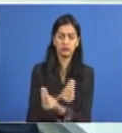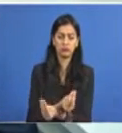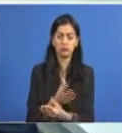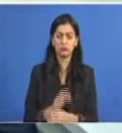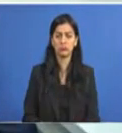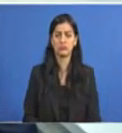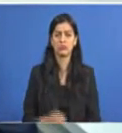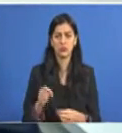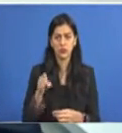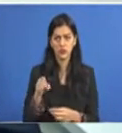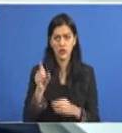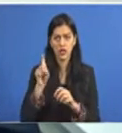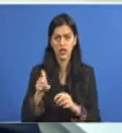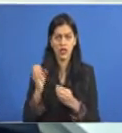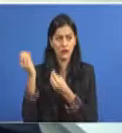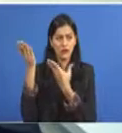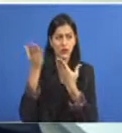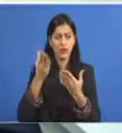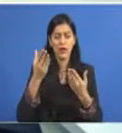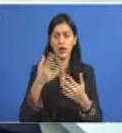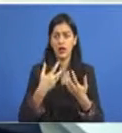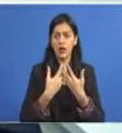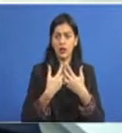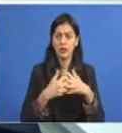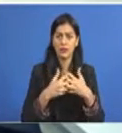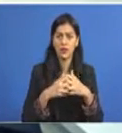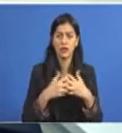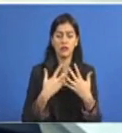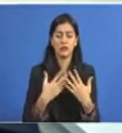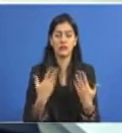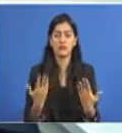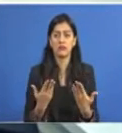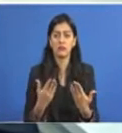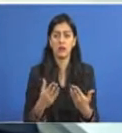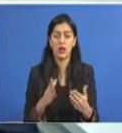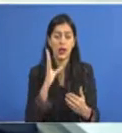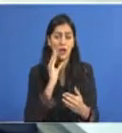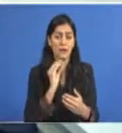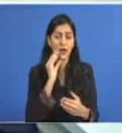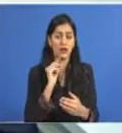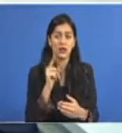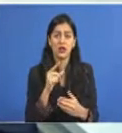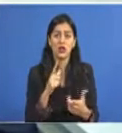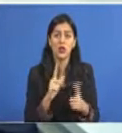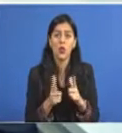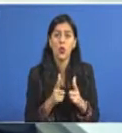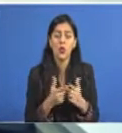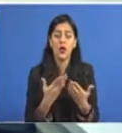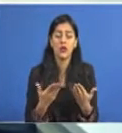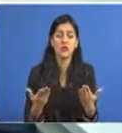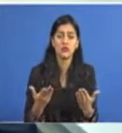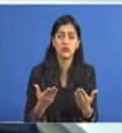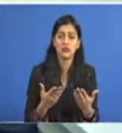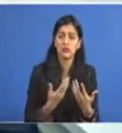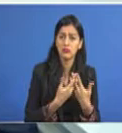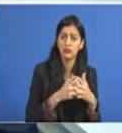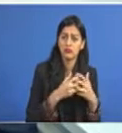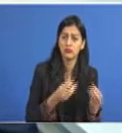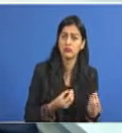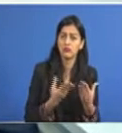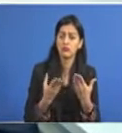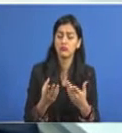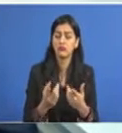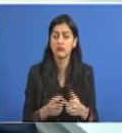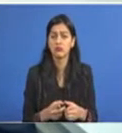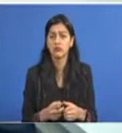que informar su empresa como tal, a qué se ha dedicado, la cantidad de experiencia que tiene, cuáles son sus proveedores y partners asociados,